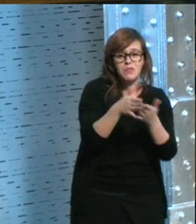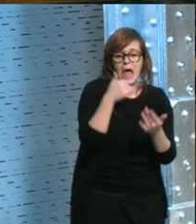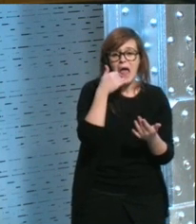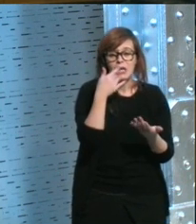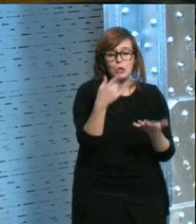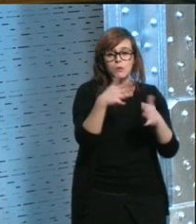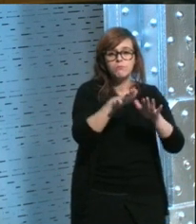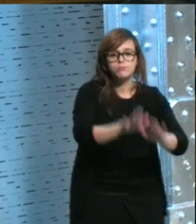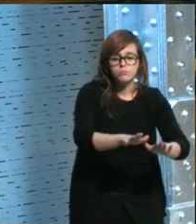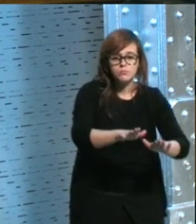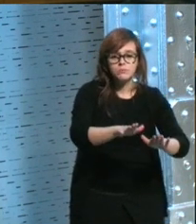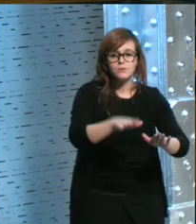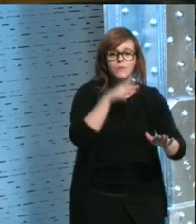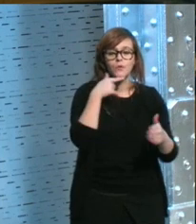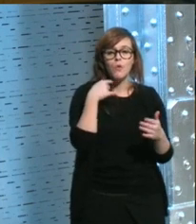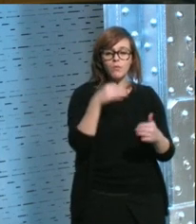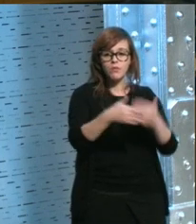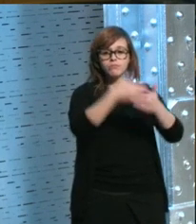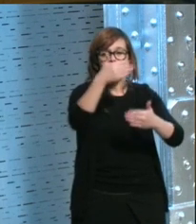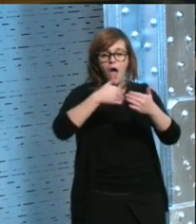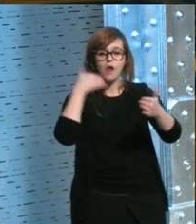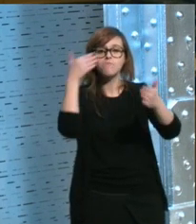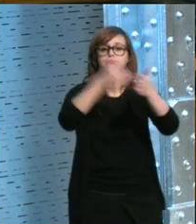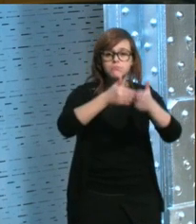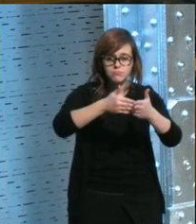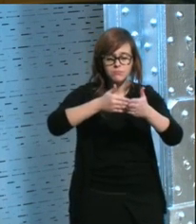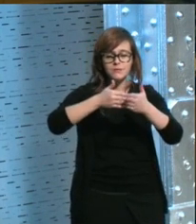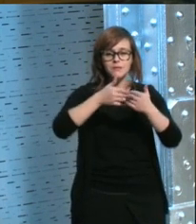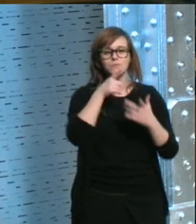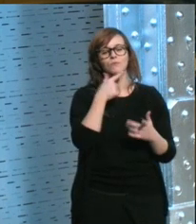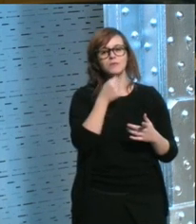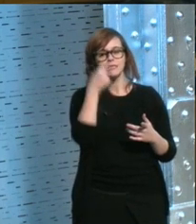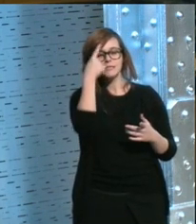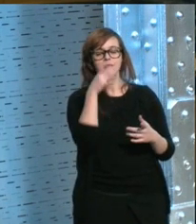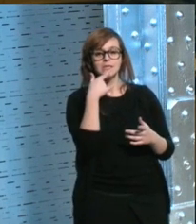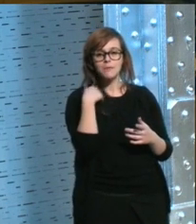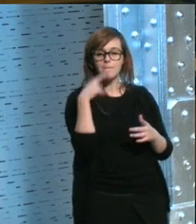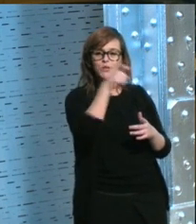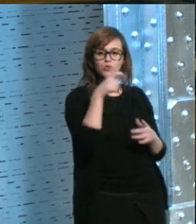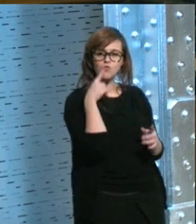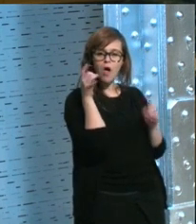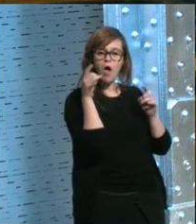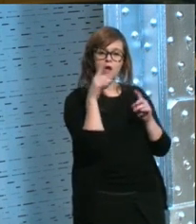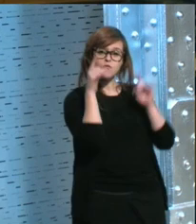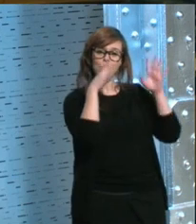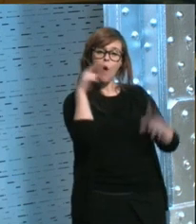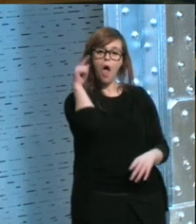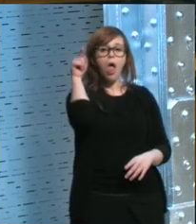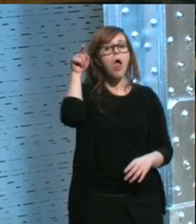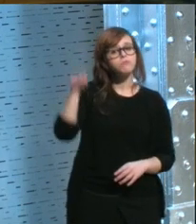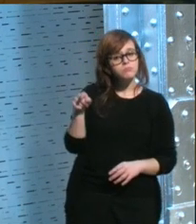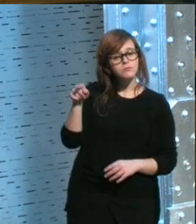encontrar como paredes y todo esto. Quiero saber si había como gente como usted que tiene una influencia, que